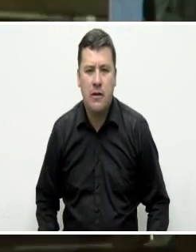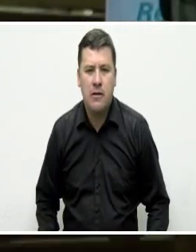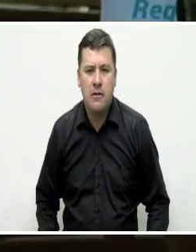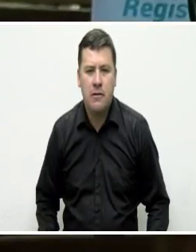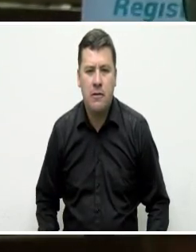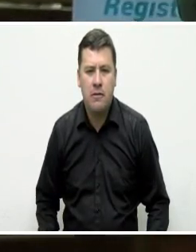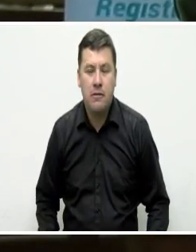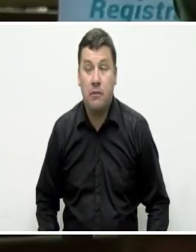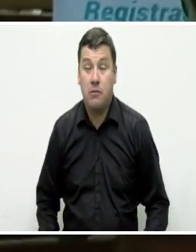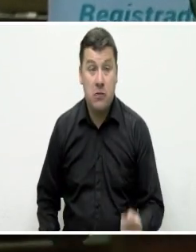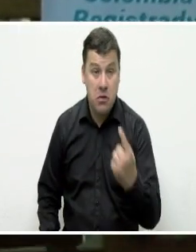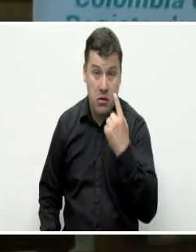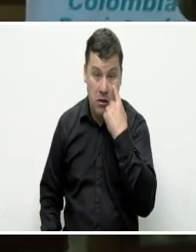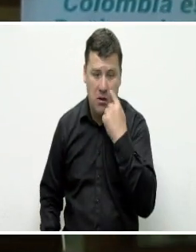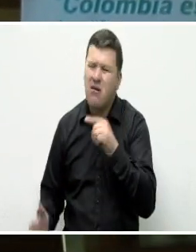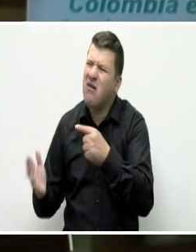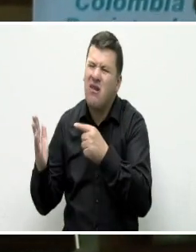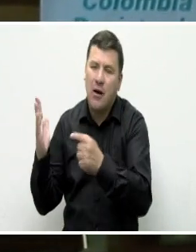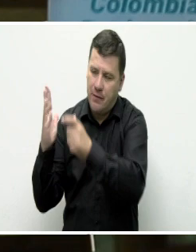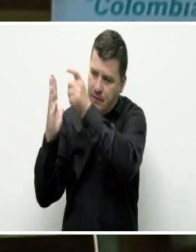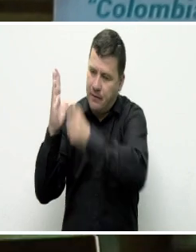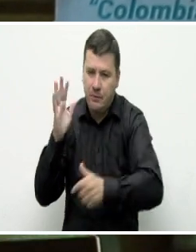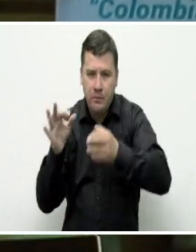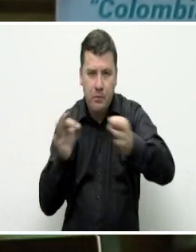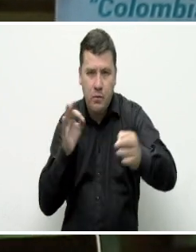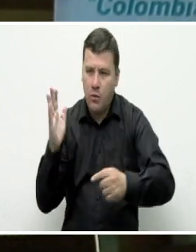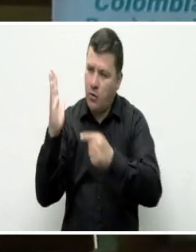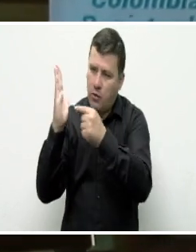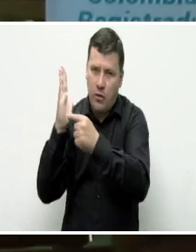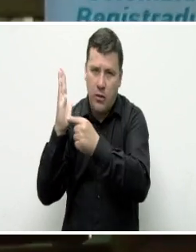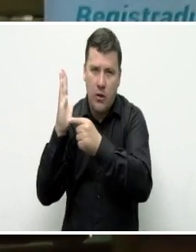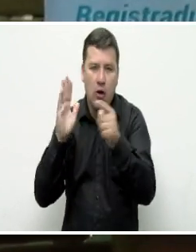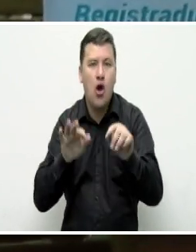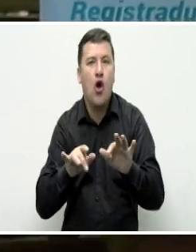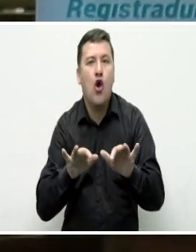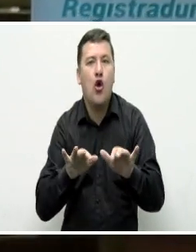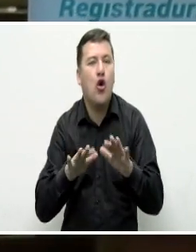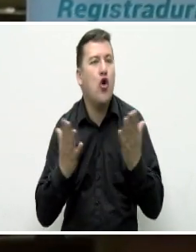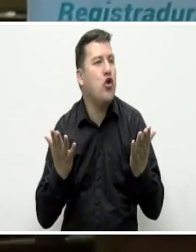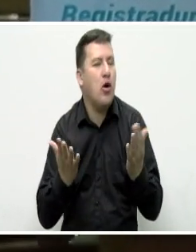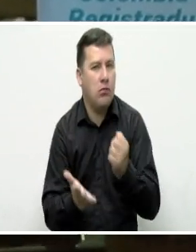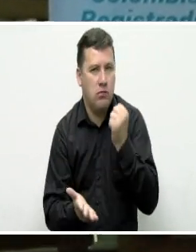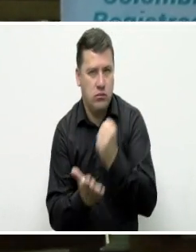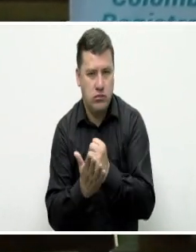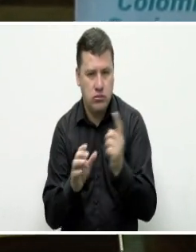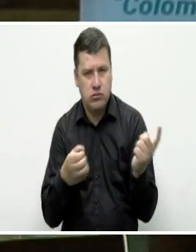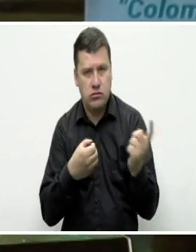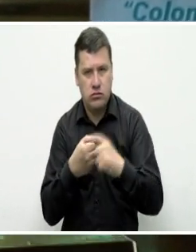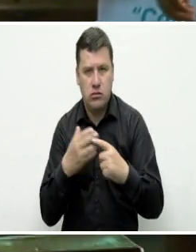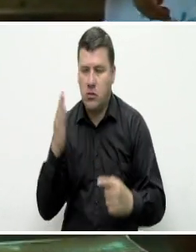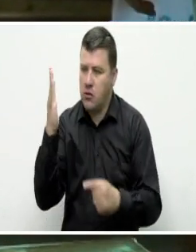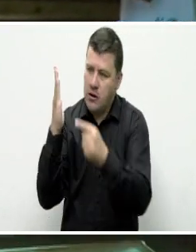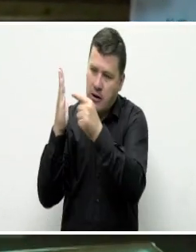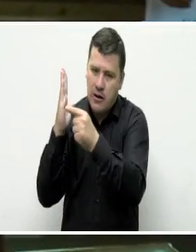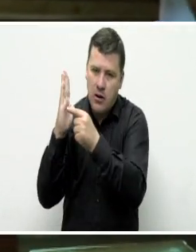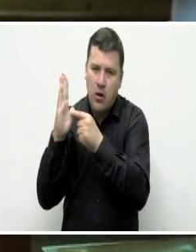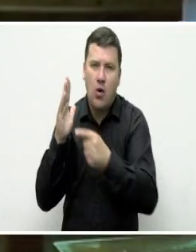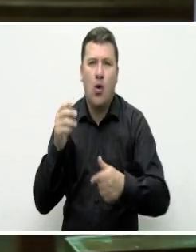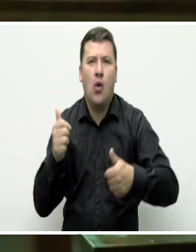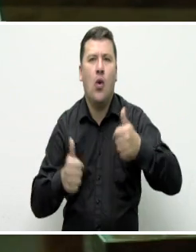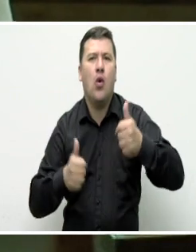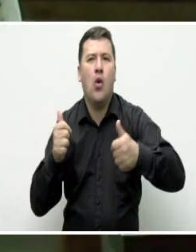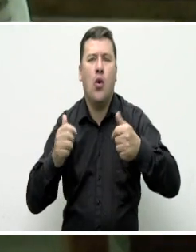En este registro va la oficina en la que se hace la inscripción. ¿Cuáles son